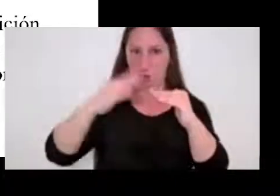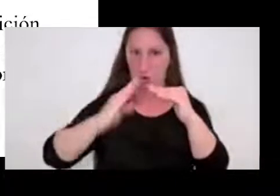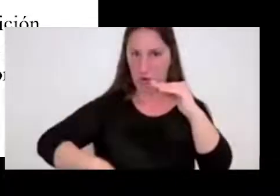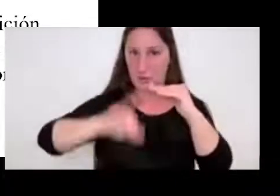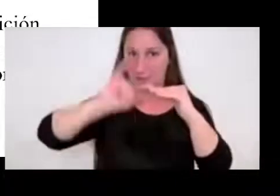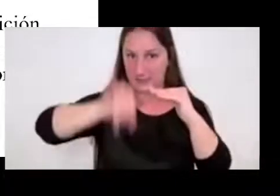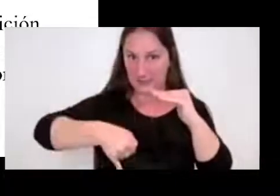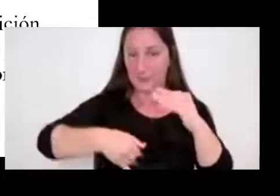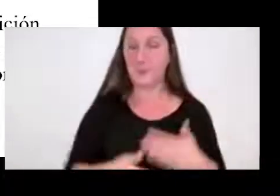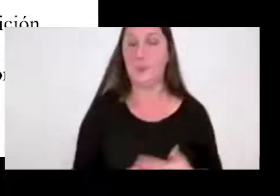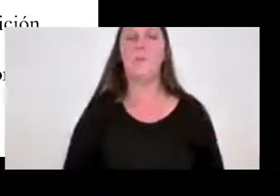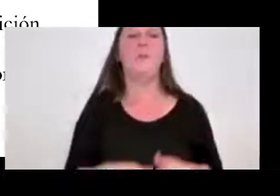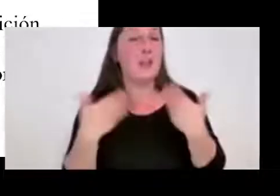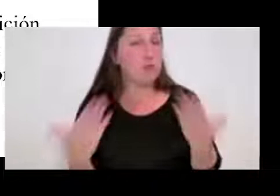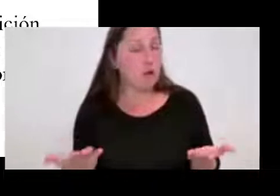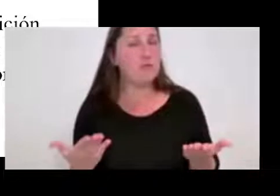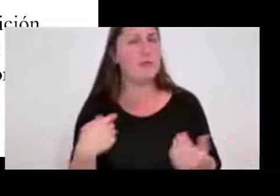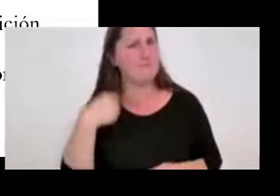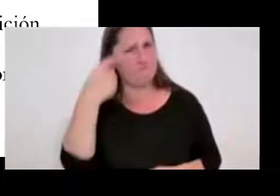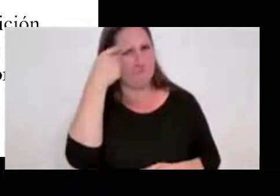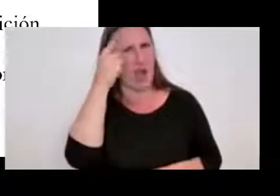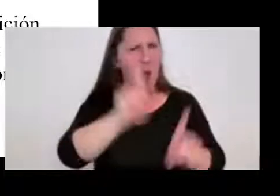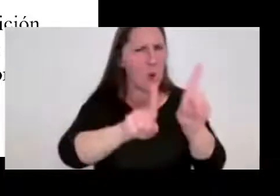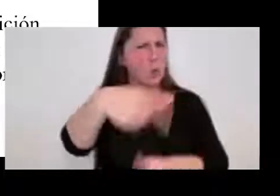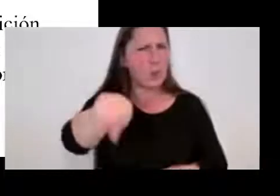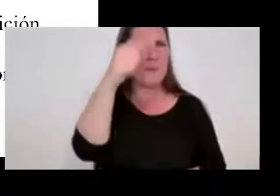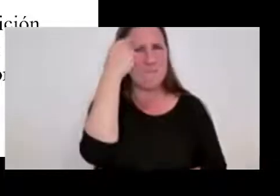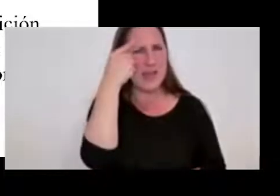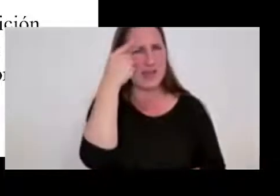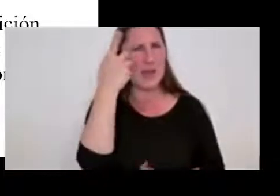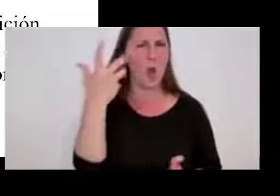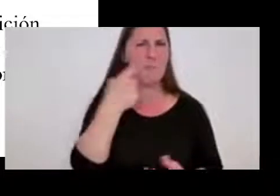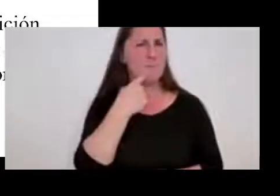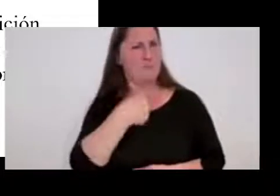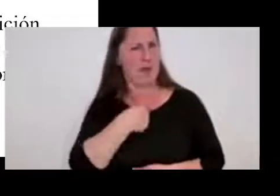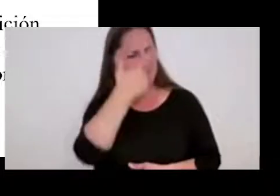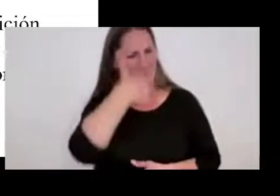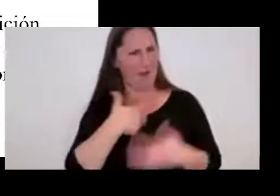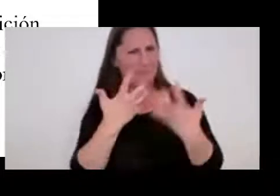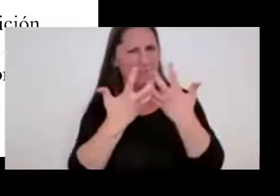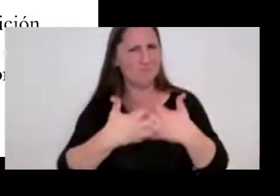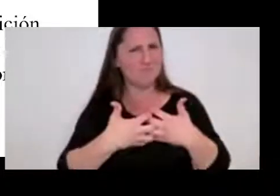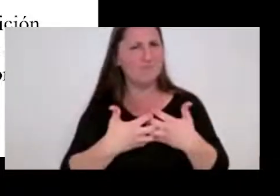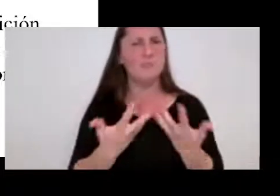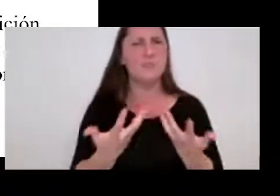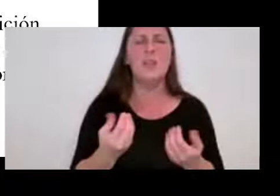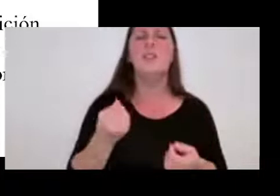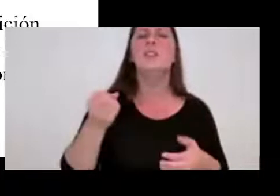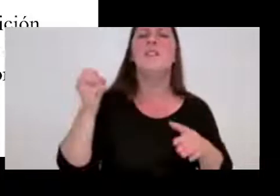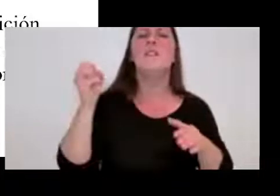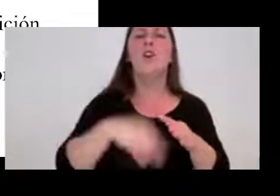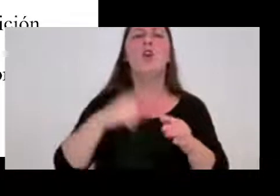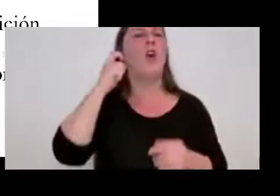cual, una de las preguntas que seguramente alguno se plantea y que ha quedado en polémica es qué pasa con el fondo de